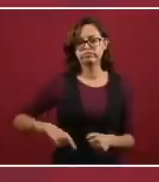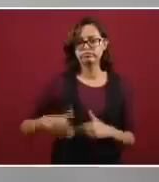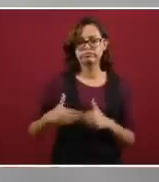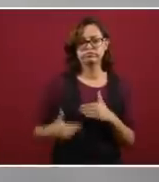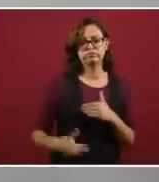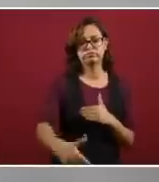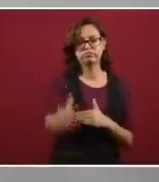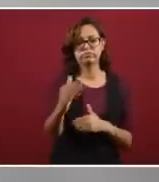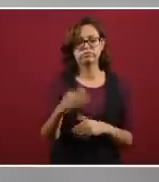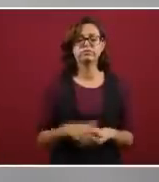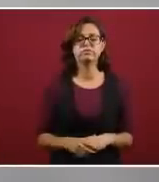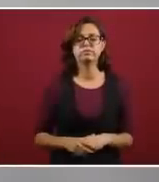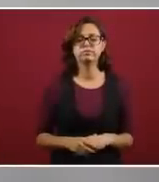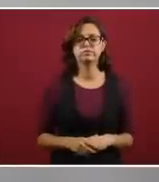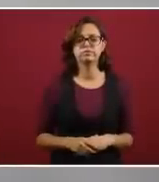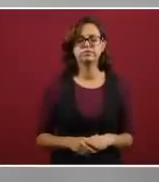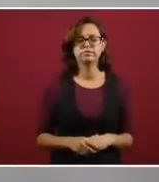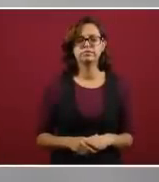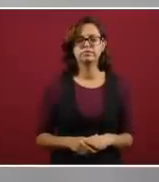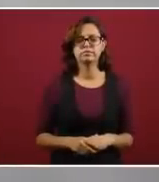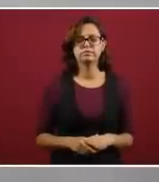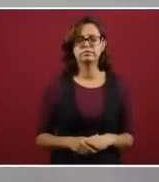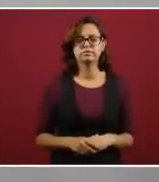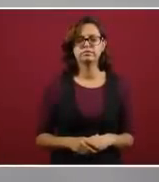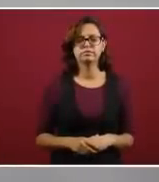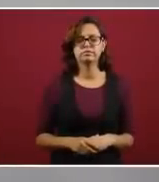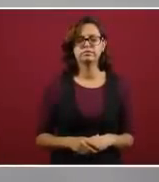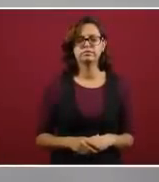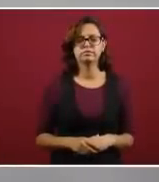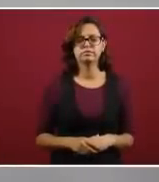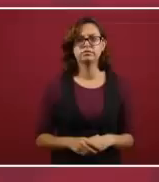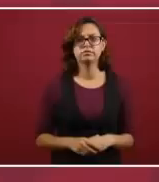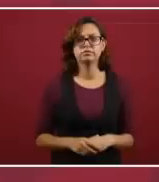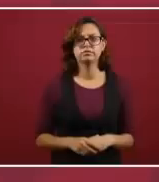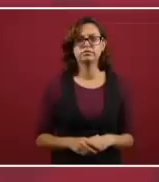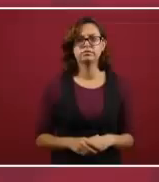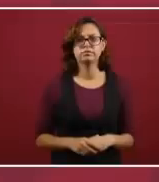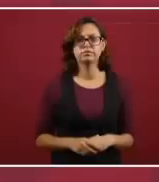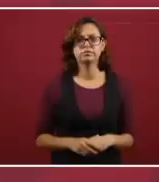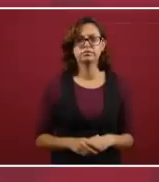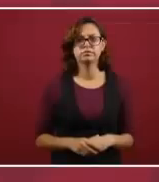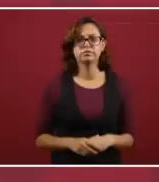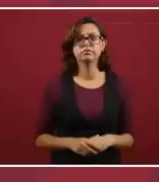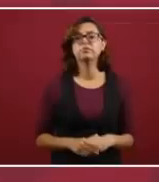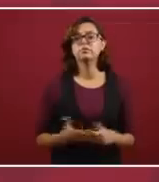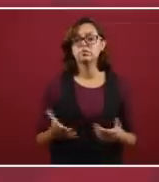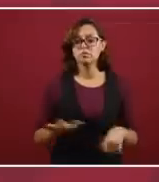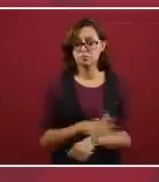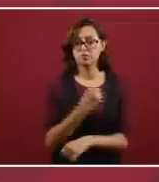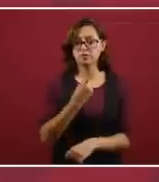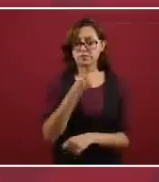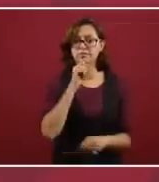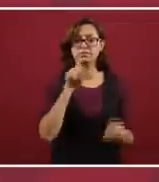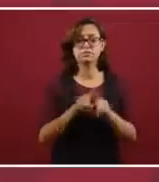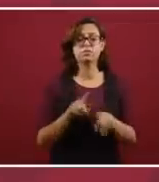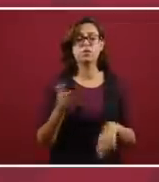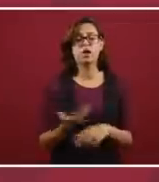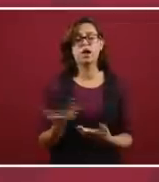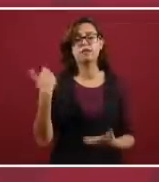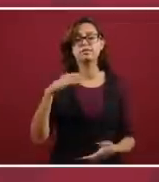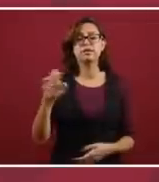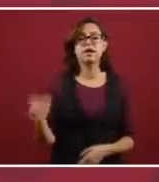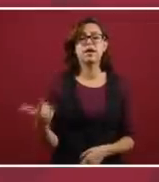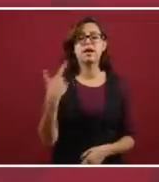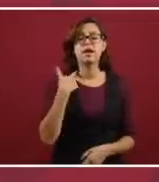Porque también se decía en el periodo neoliberal de